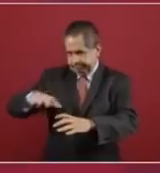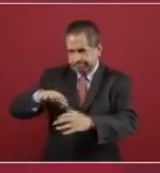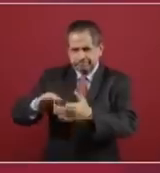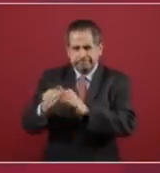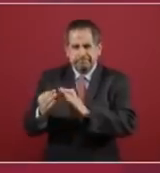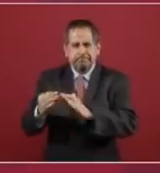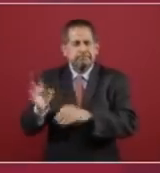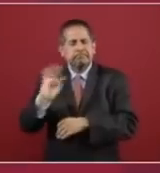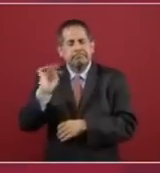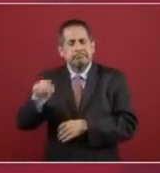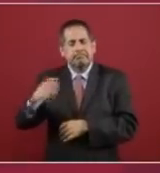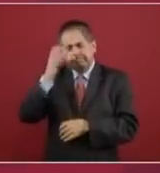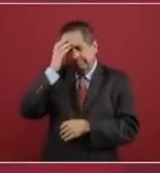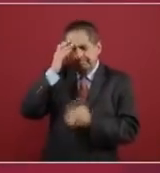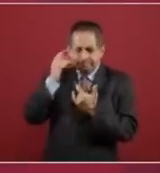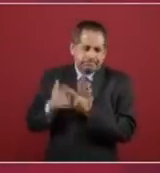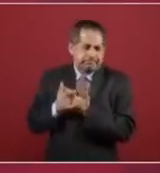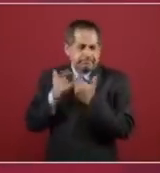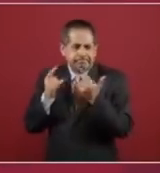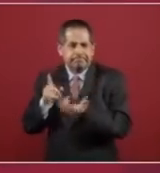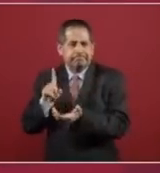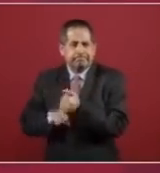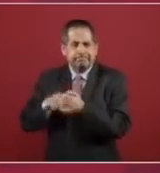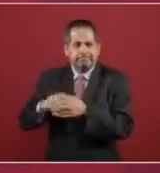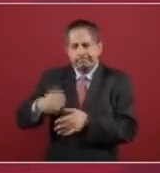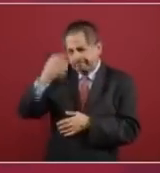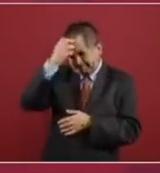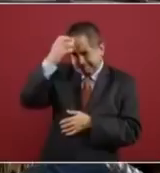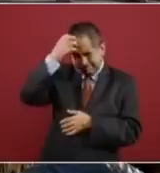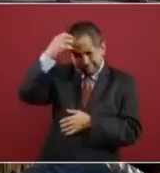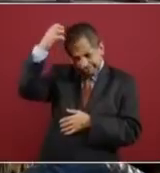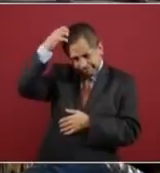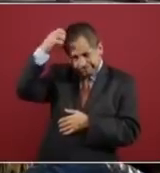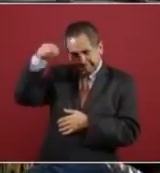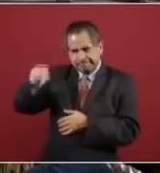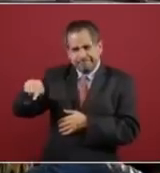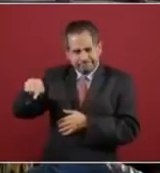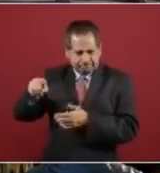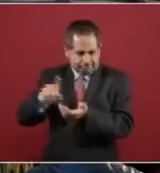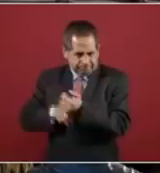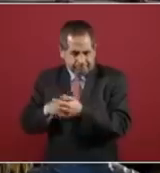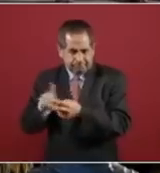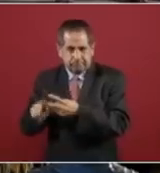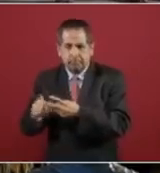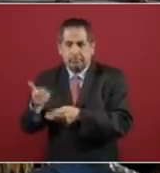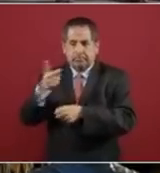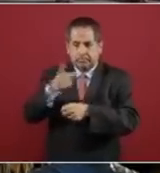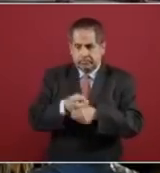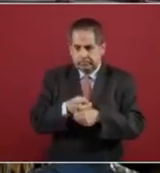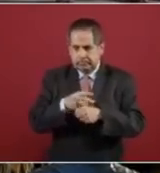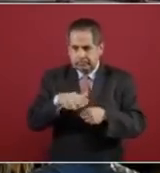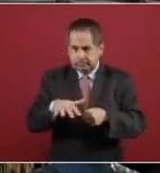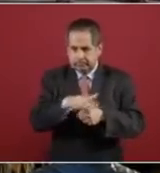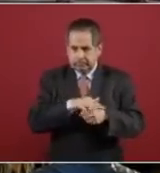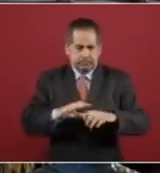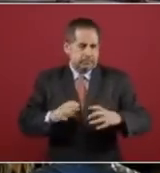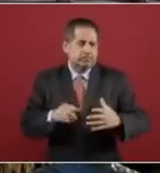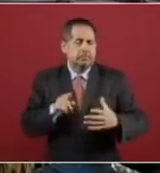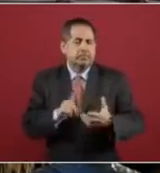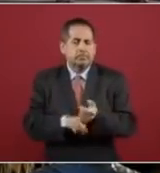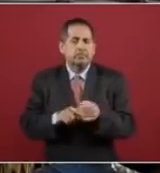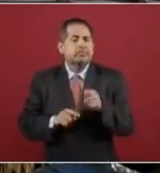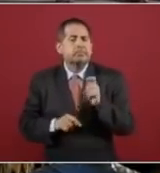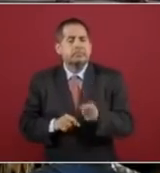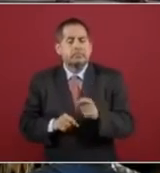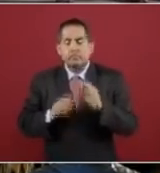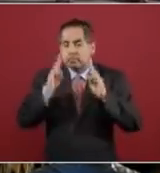que quizá es la zona histórica, donde está el castillo de Chapultepec. La segunda sección, que es donde está